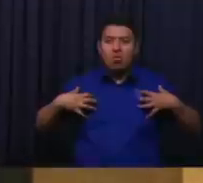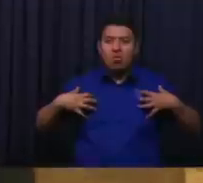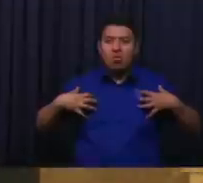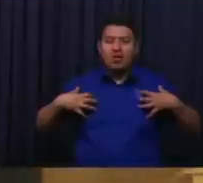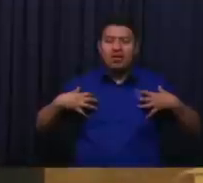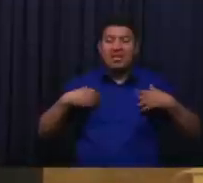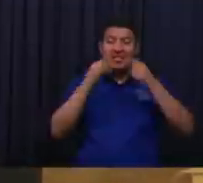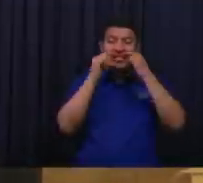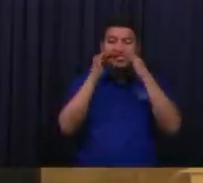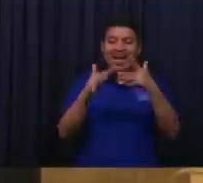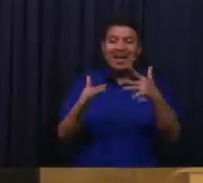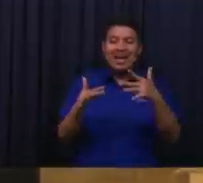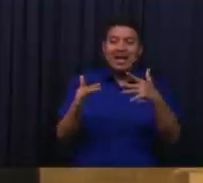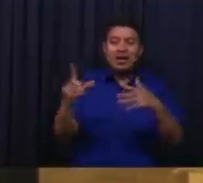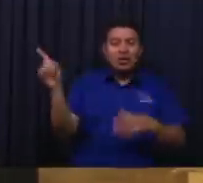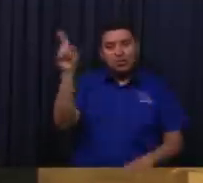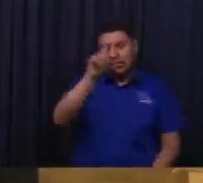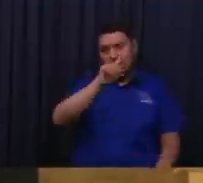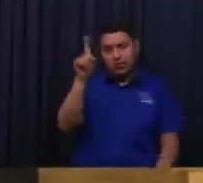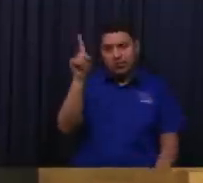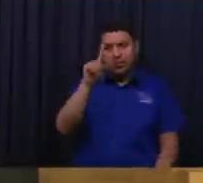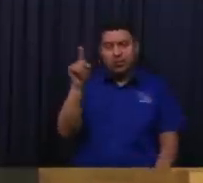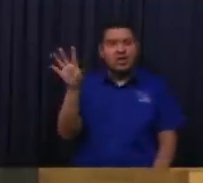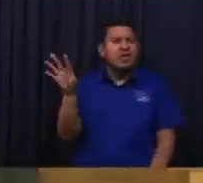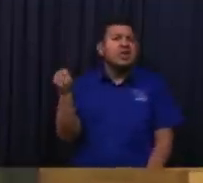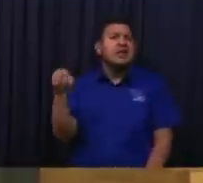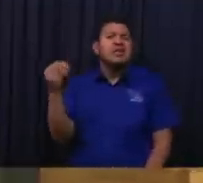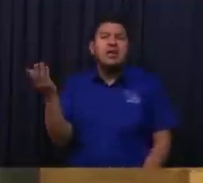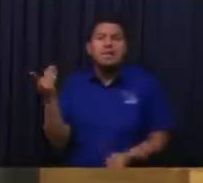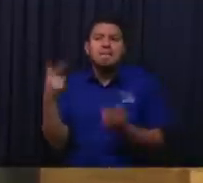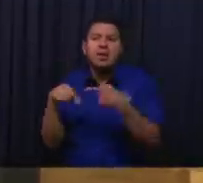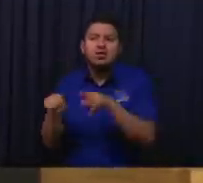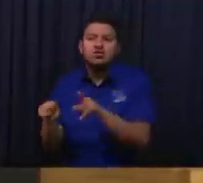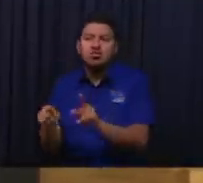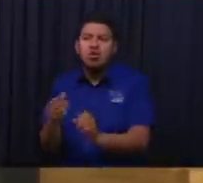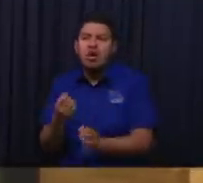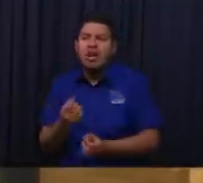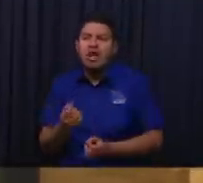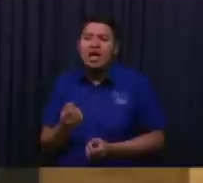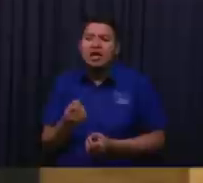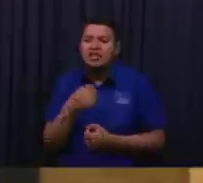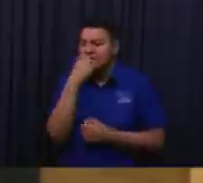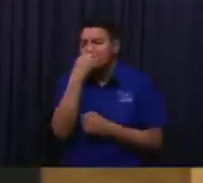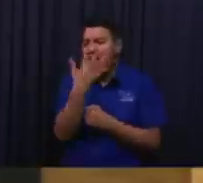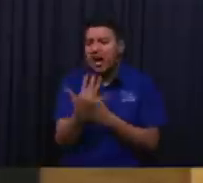¿Tenía sangre? ¿Y qué se hizo la sangre?